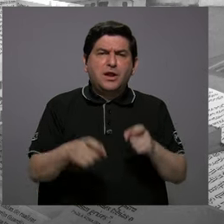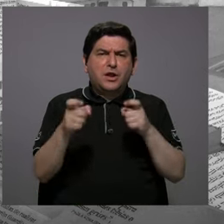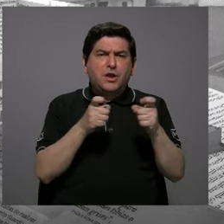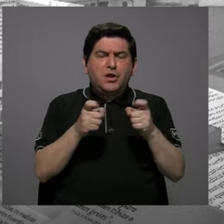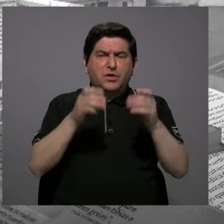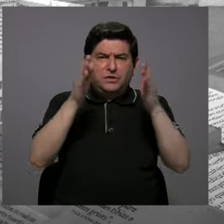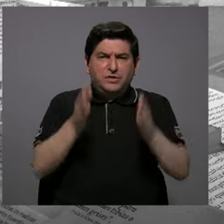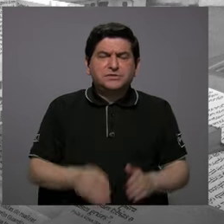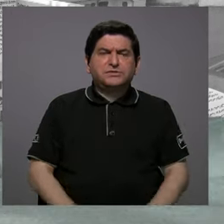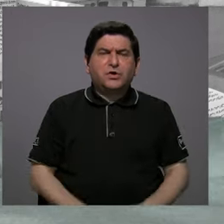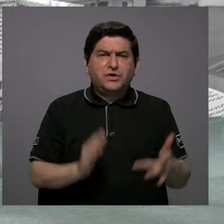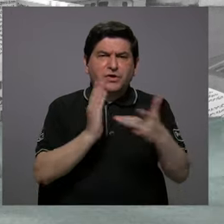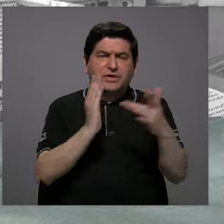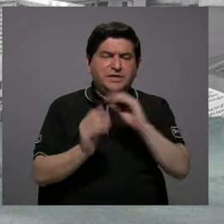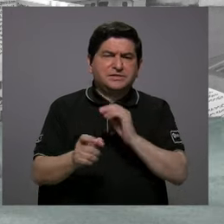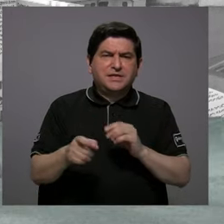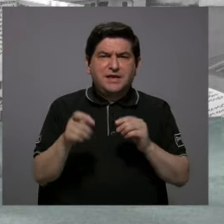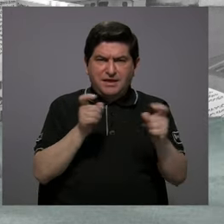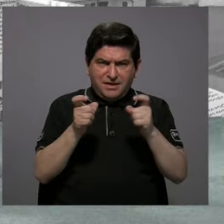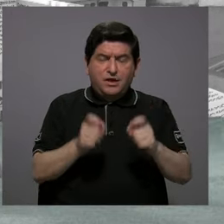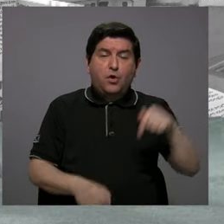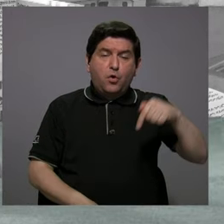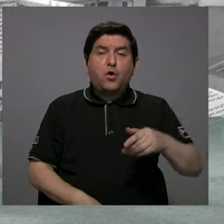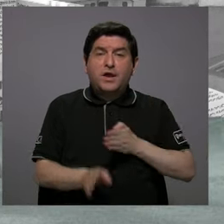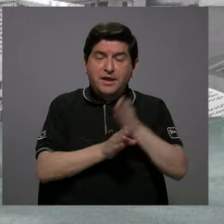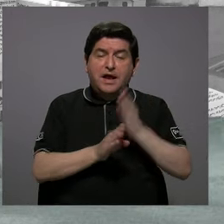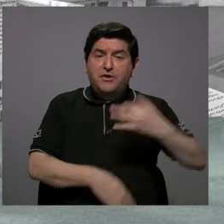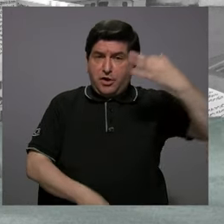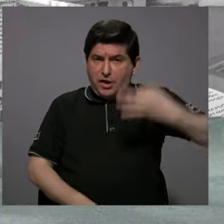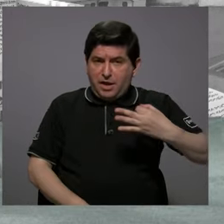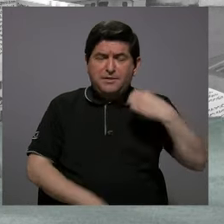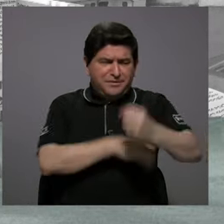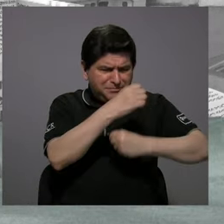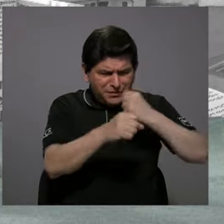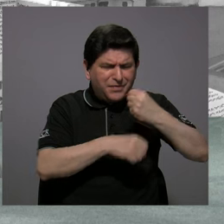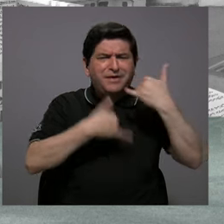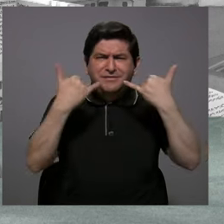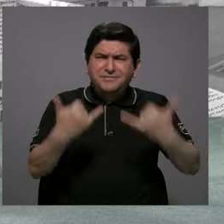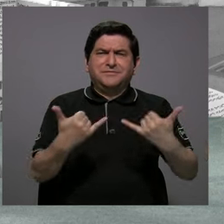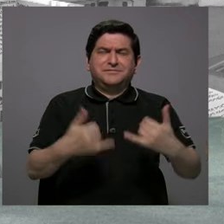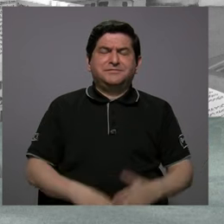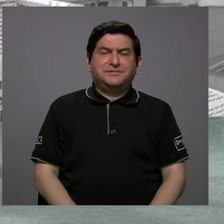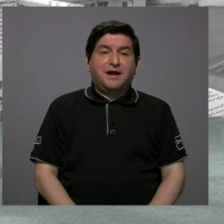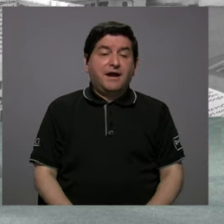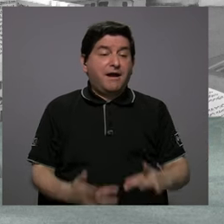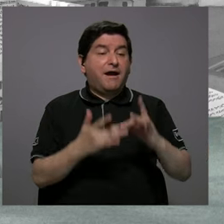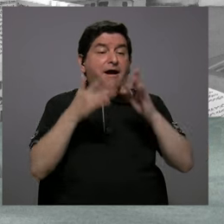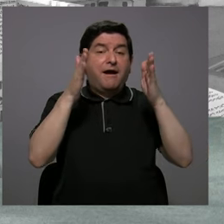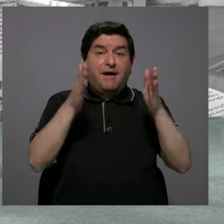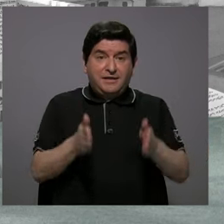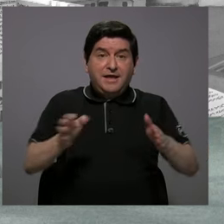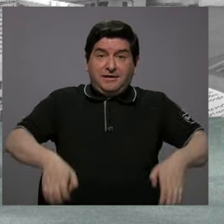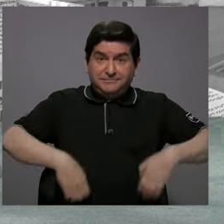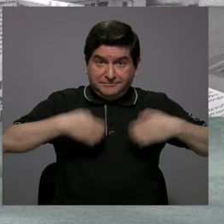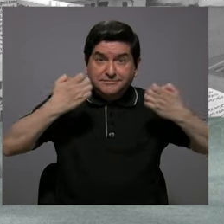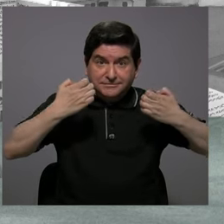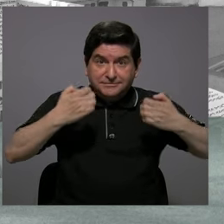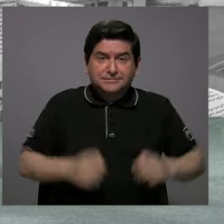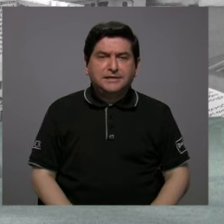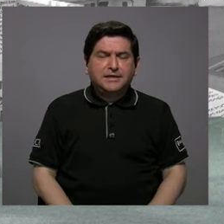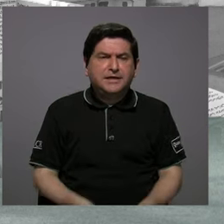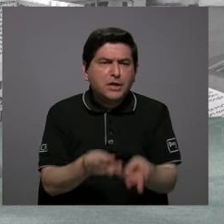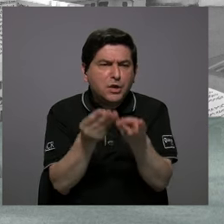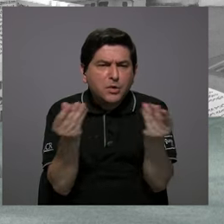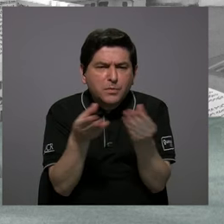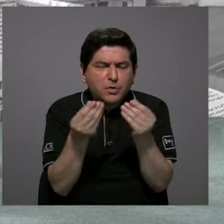y de innovación la carrera hoy es oficial durante muchos años entonces tenemos especialistas realmente y Se han